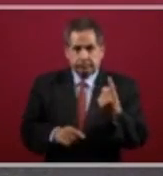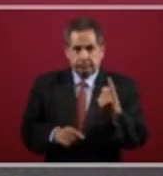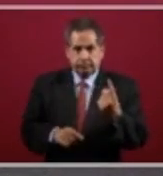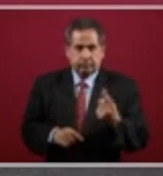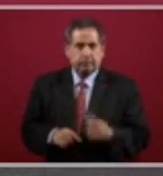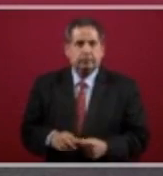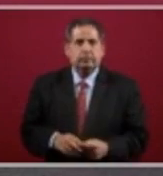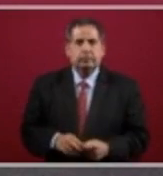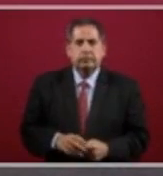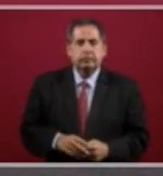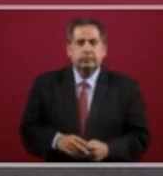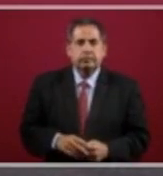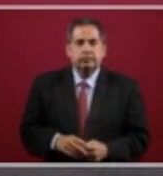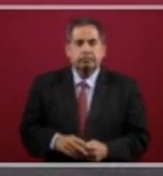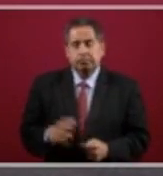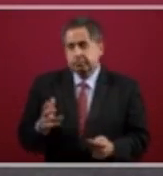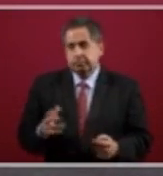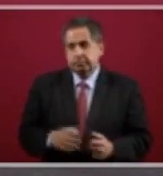Ellos no